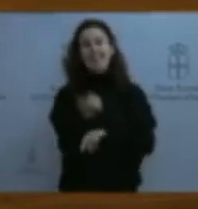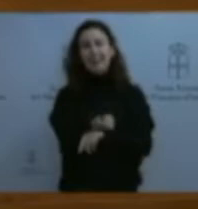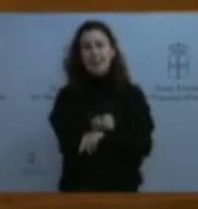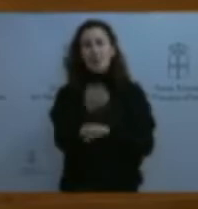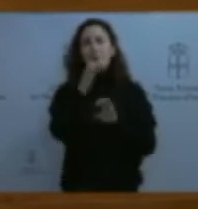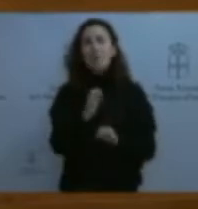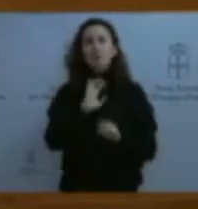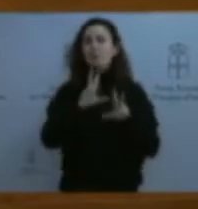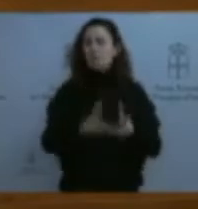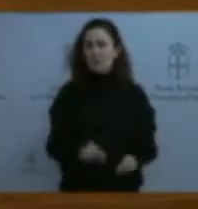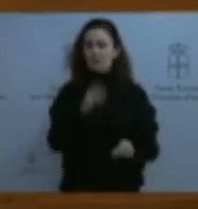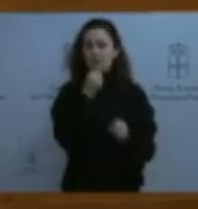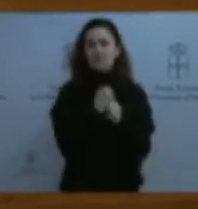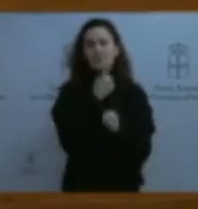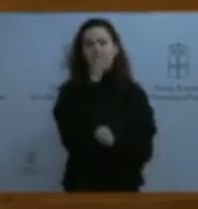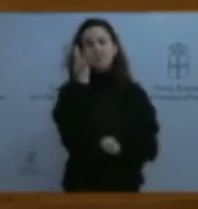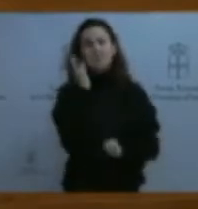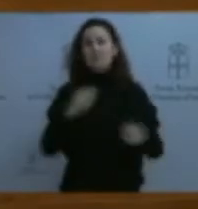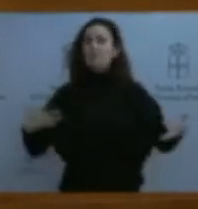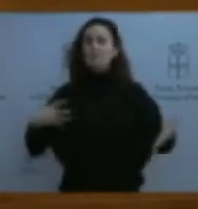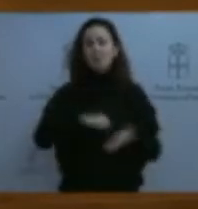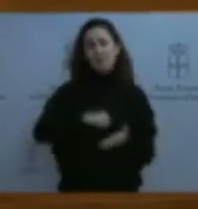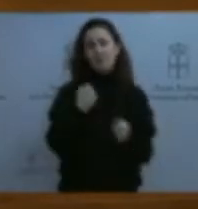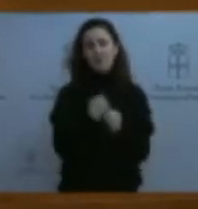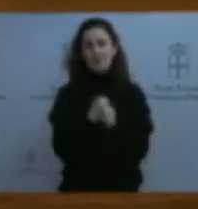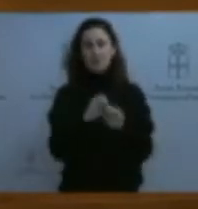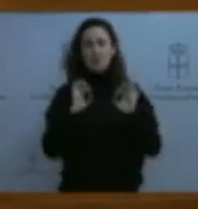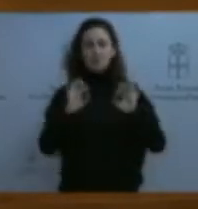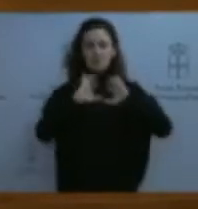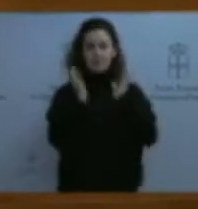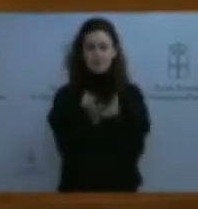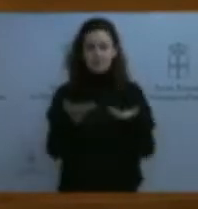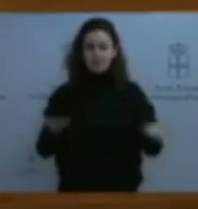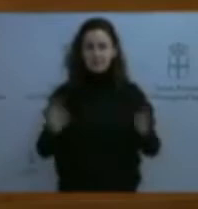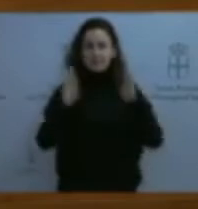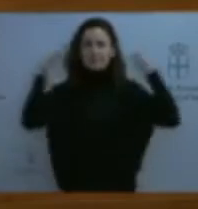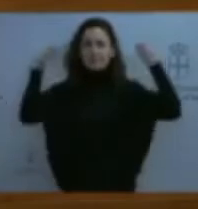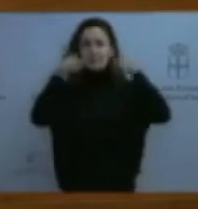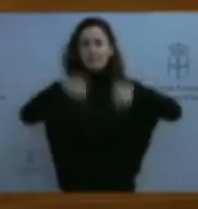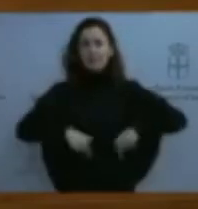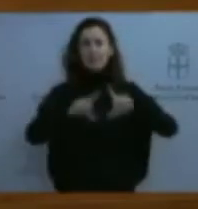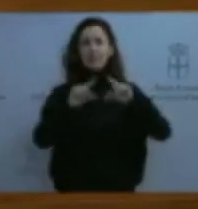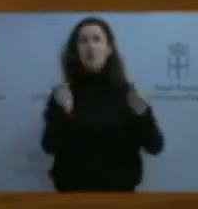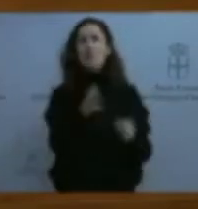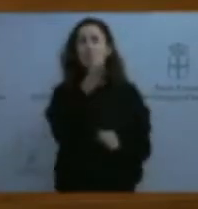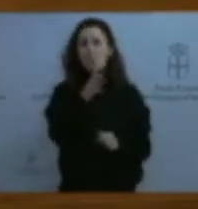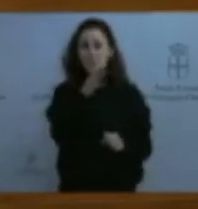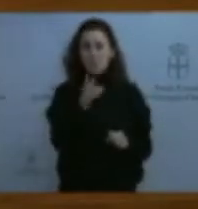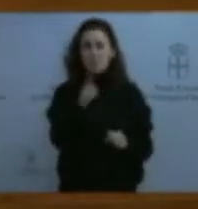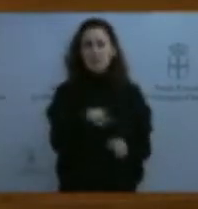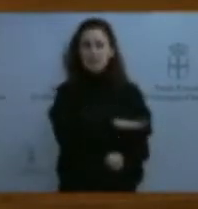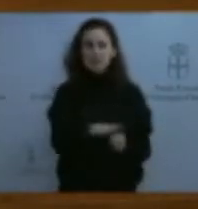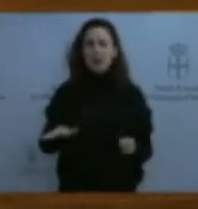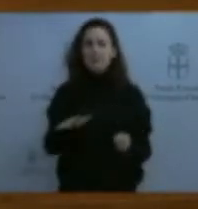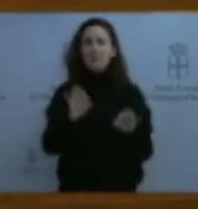por accidente laboral en el mundo. Y bueno, vamos a centrarnos en Asturias y vamos a centrarnos en el ámbito